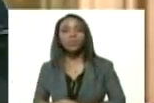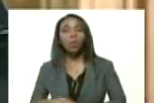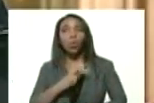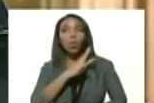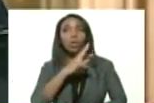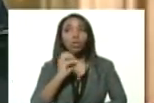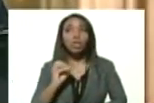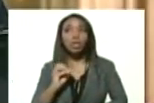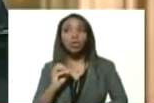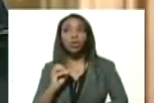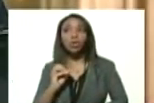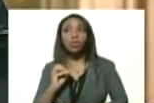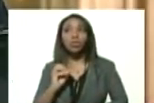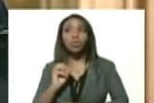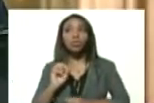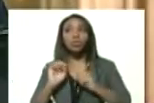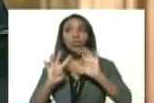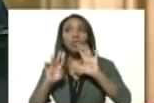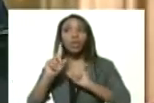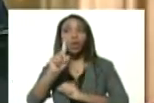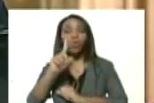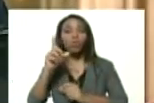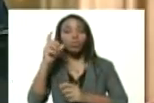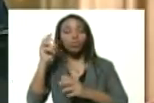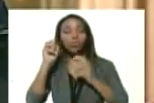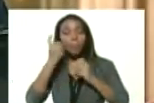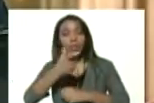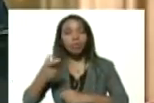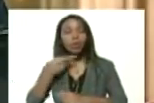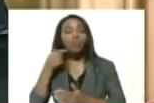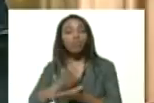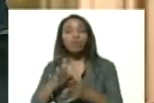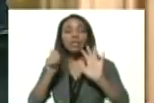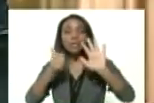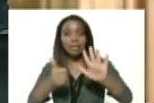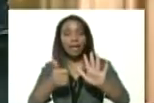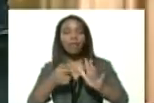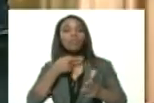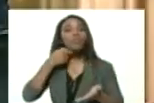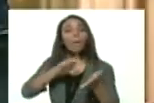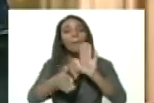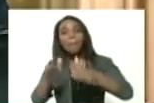491 casos y tuvieron 21 casos declarados 6 fallecidos